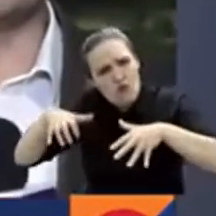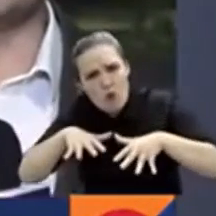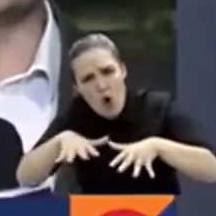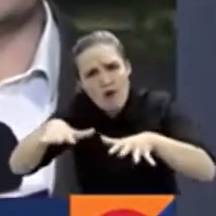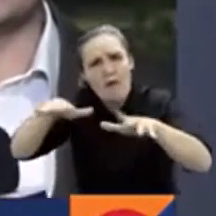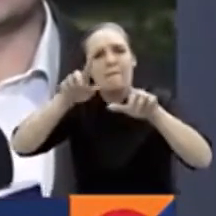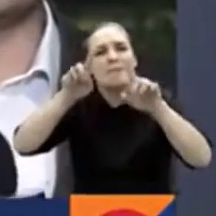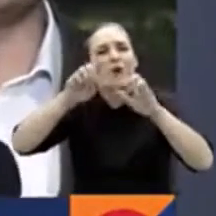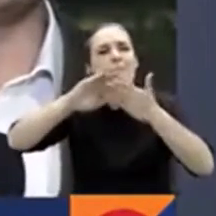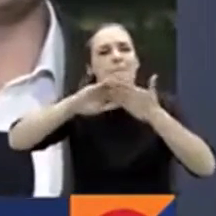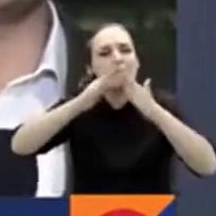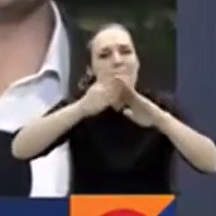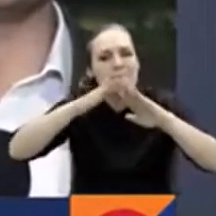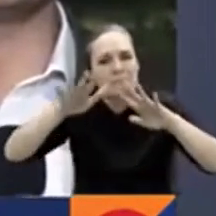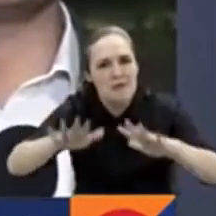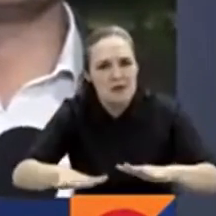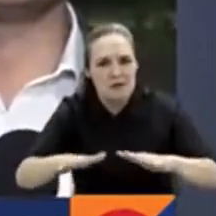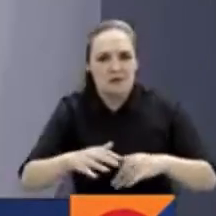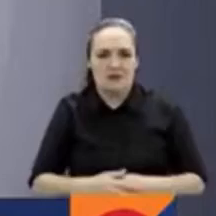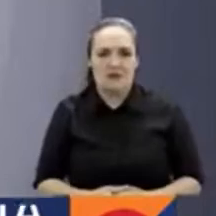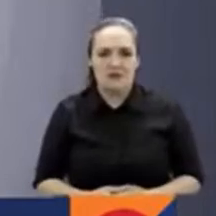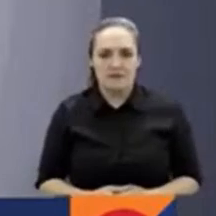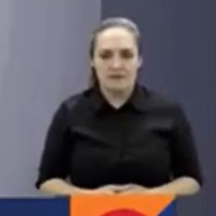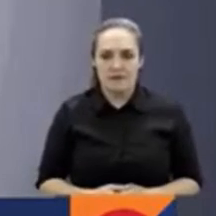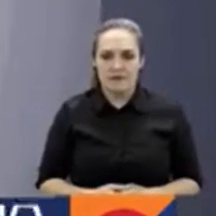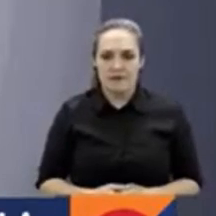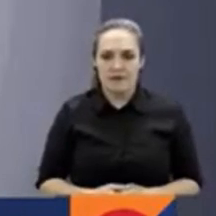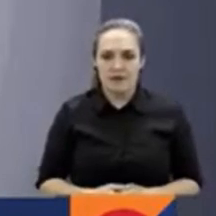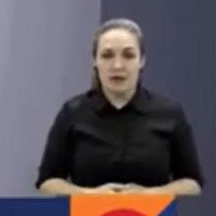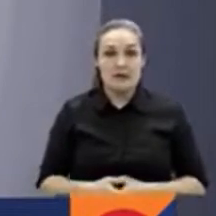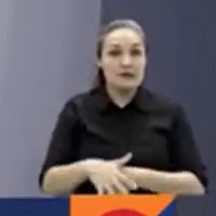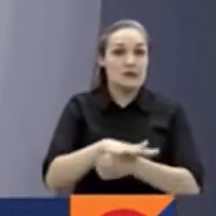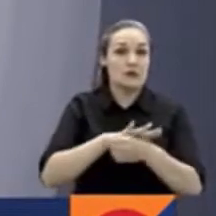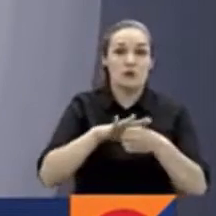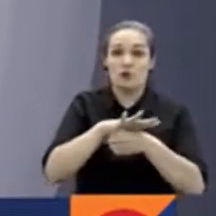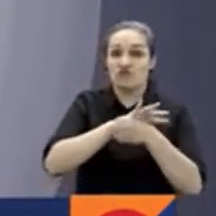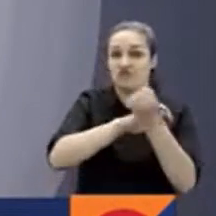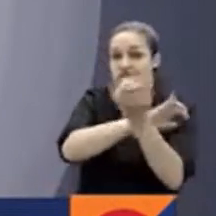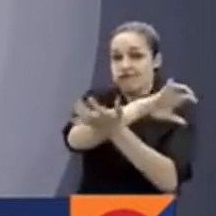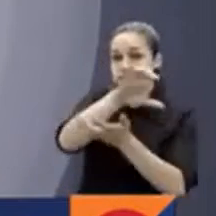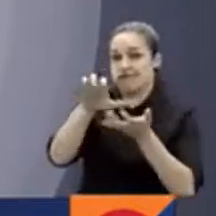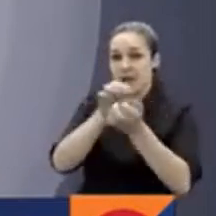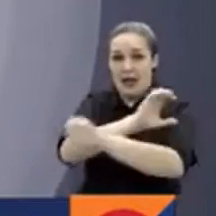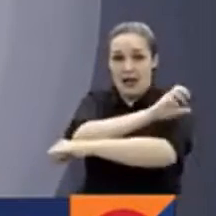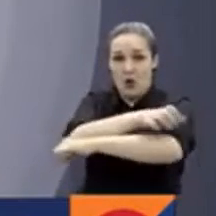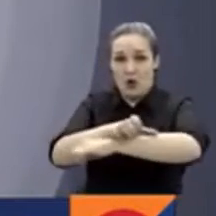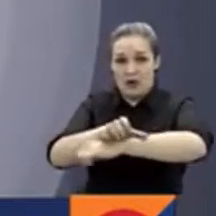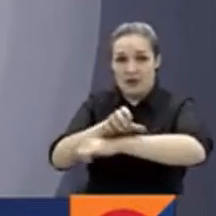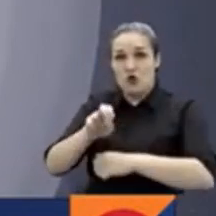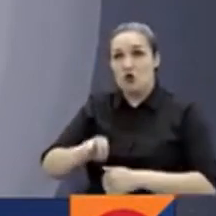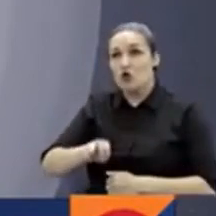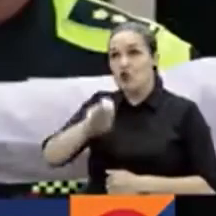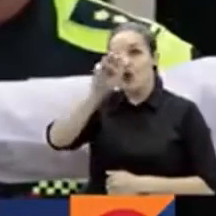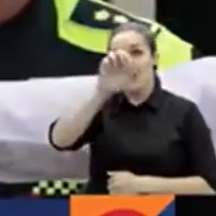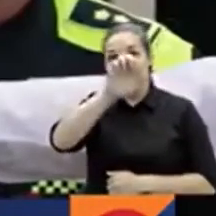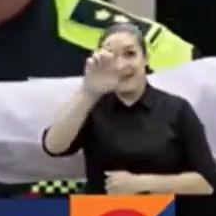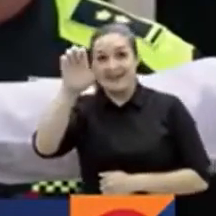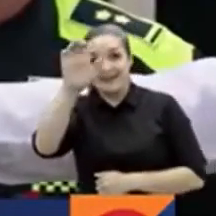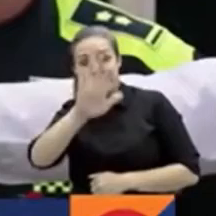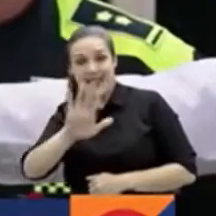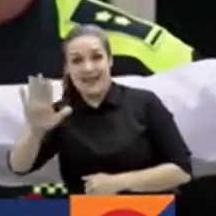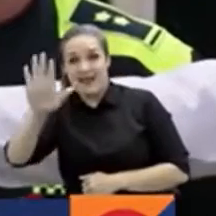de manera pacífica. La situación de orden público en el Bajo Cauca y nordeste de Antioquia llevó al gobernador